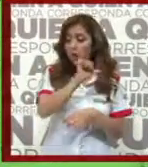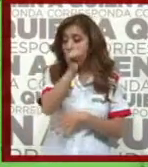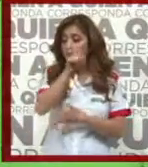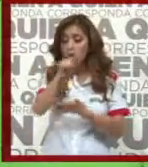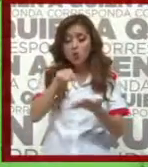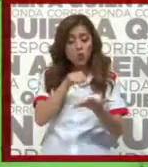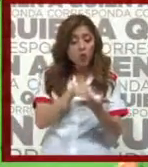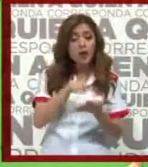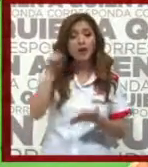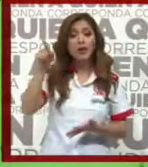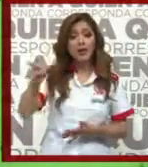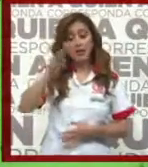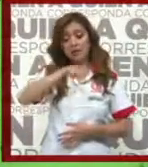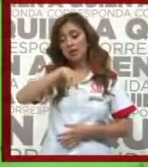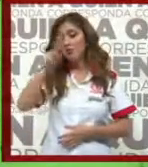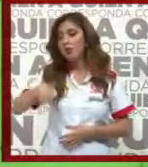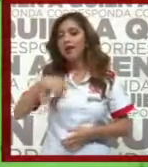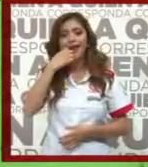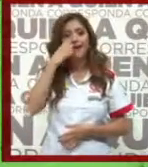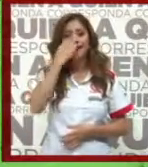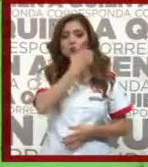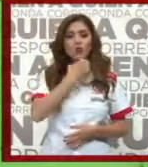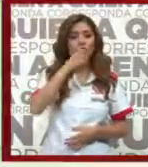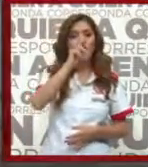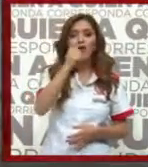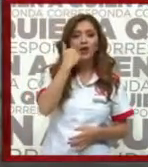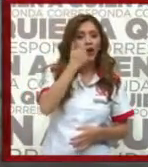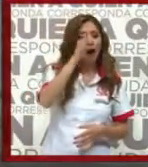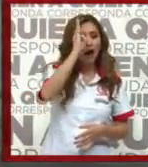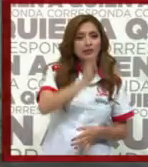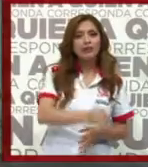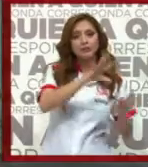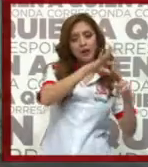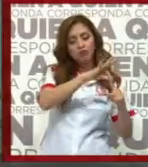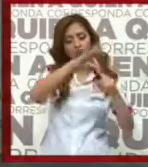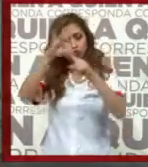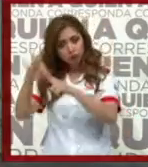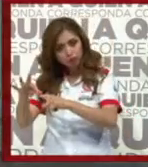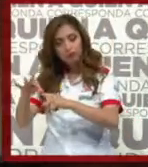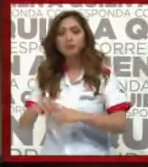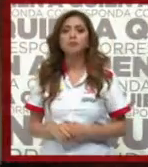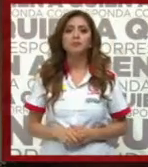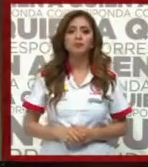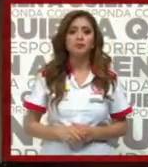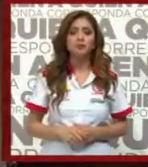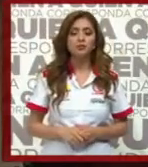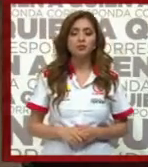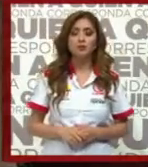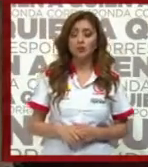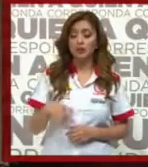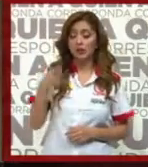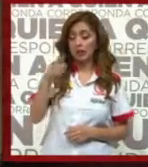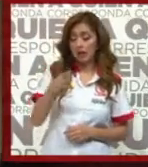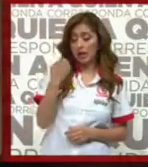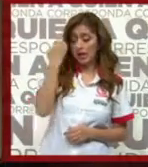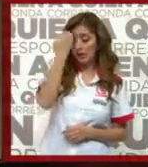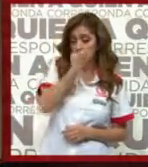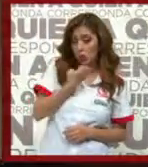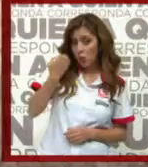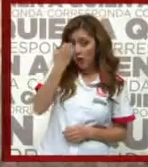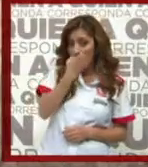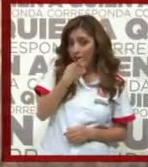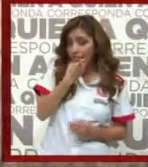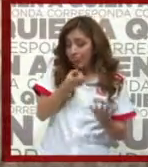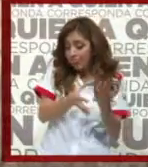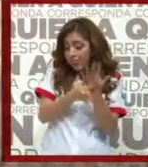ninguna escuela dice que no nos lo van a recibir. Independiente a estos hechos, la escuela, dicen las madres de los